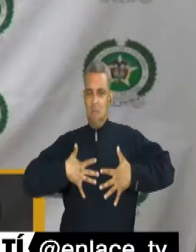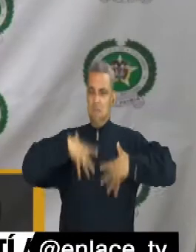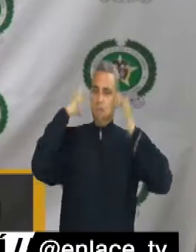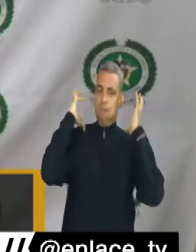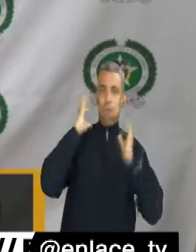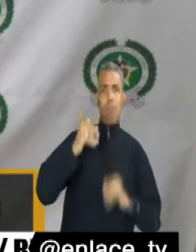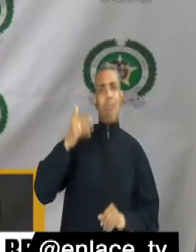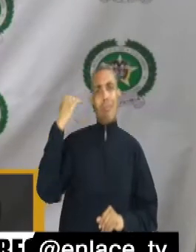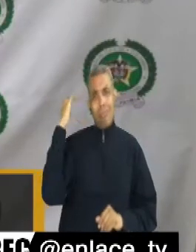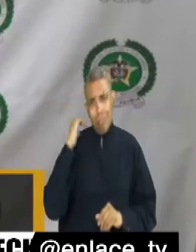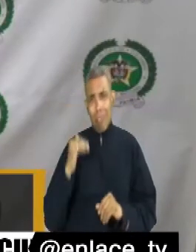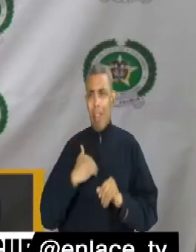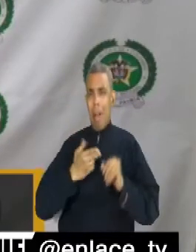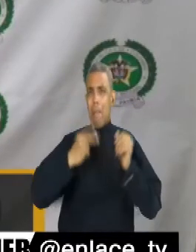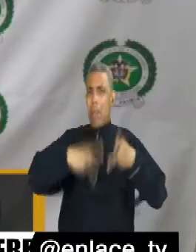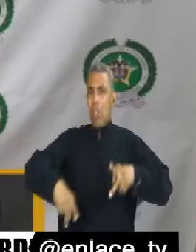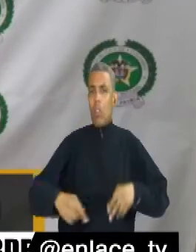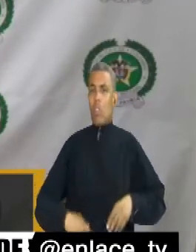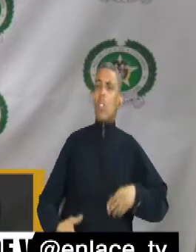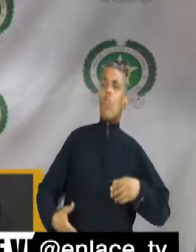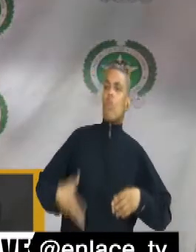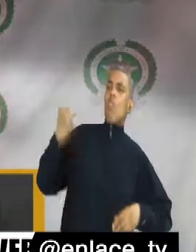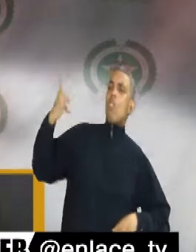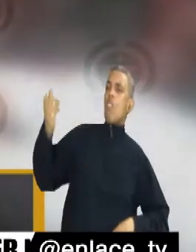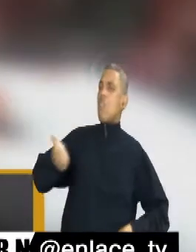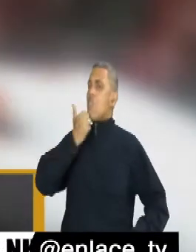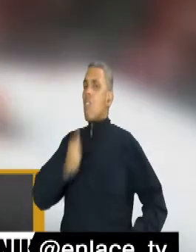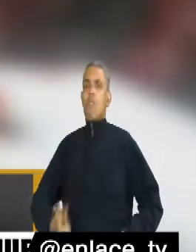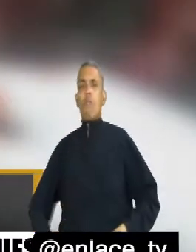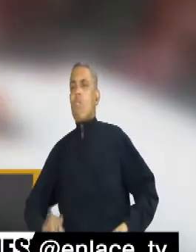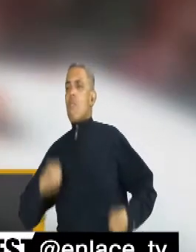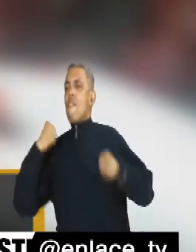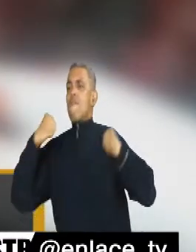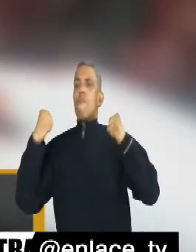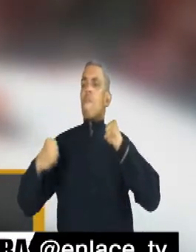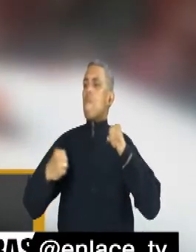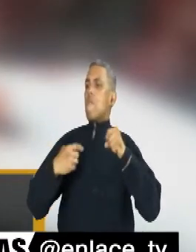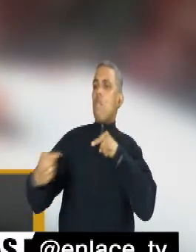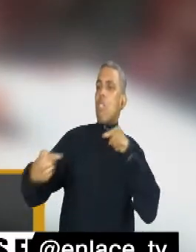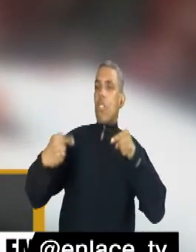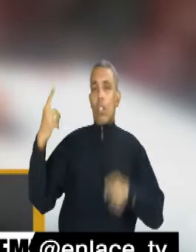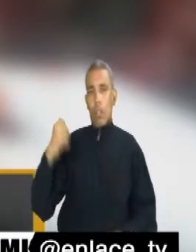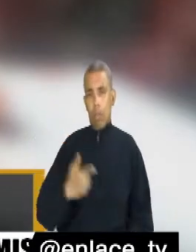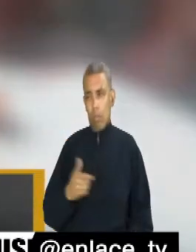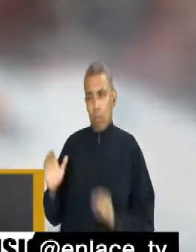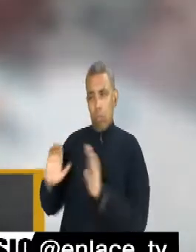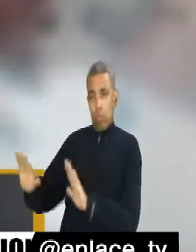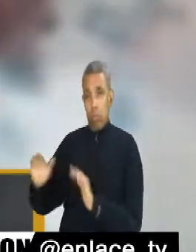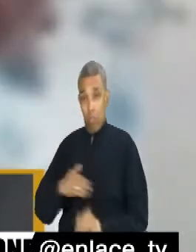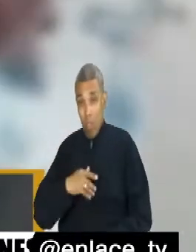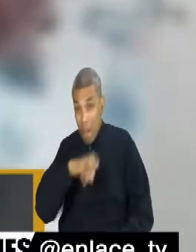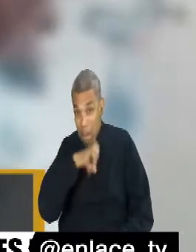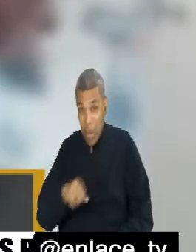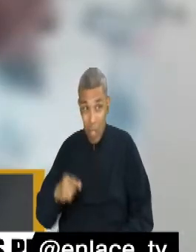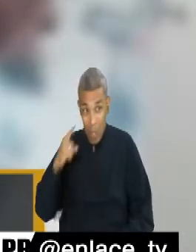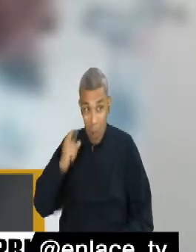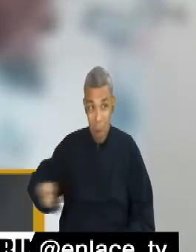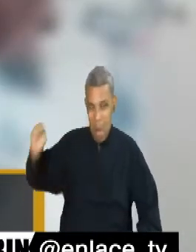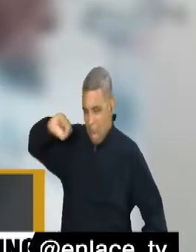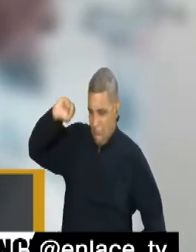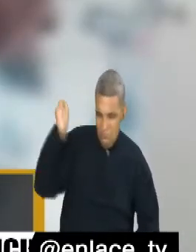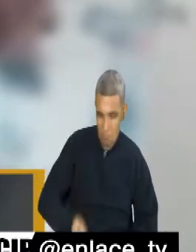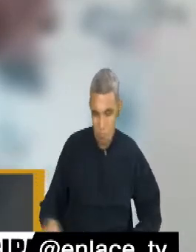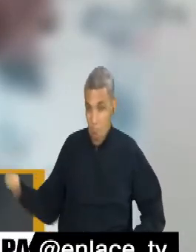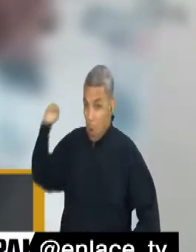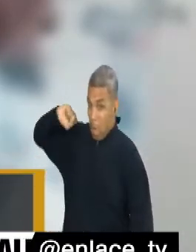peleas agrediendo a otras personas. Testigos aseguran que una vez la mascota perdió la vida, la metió en una bolsa. Fueron varios los golpes que le dio con